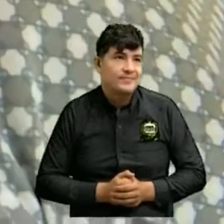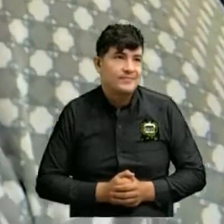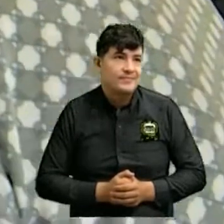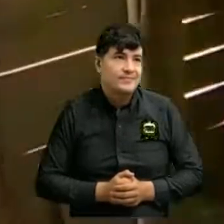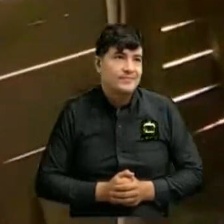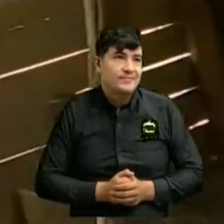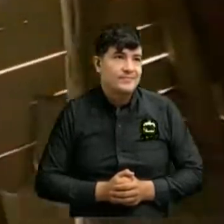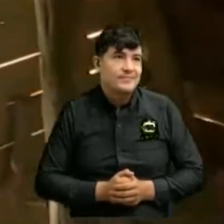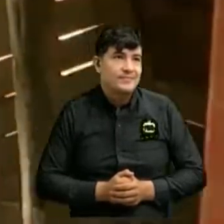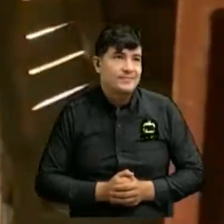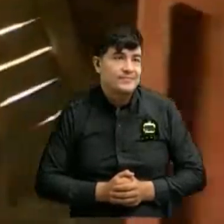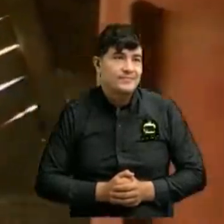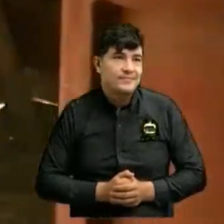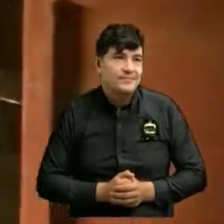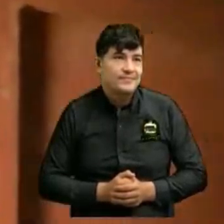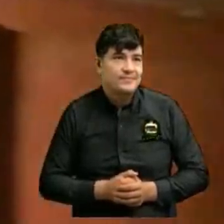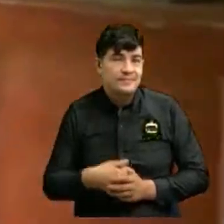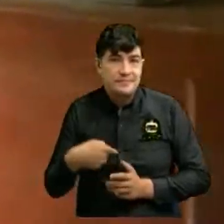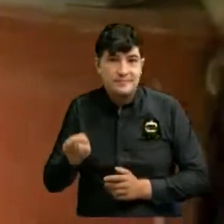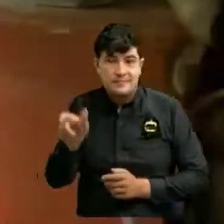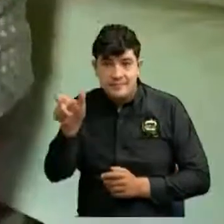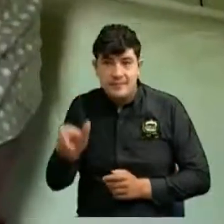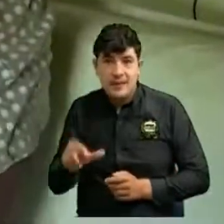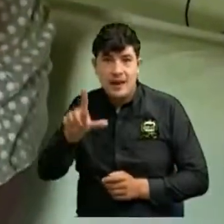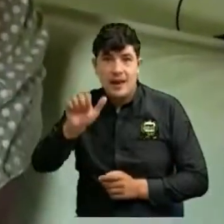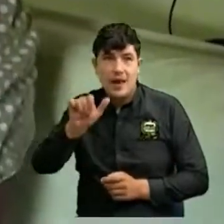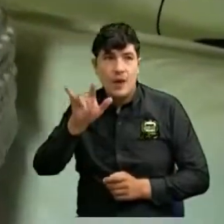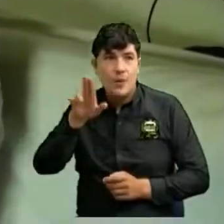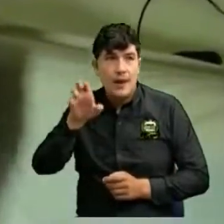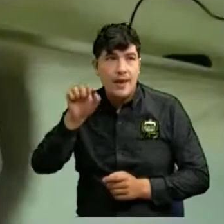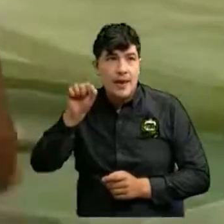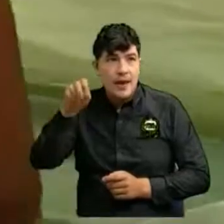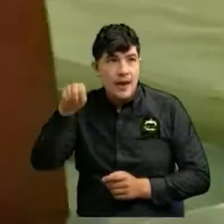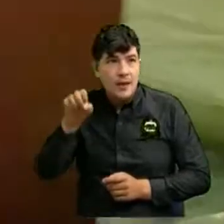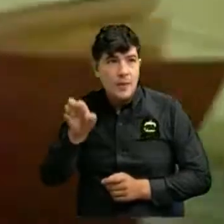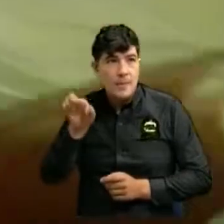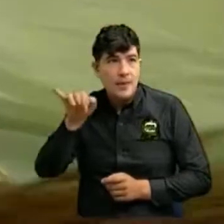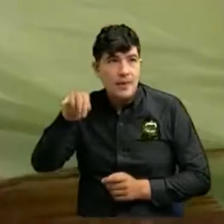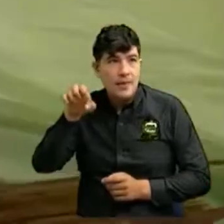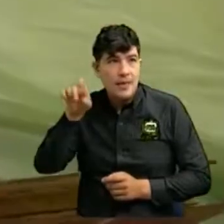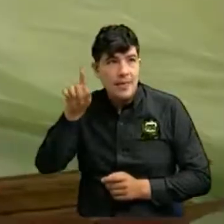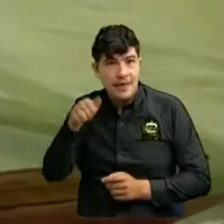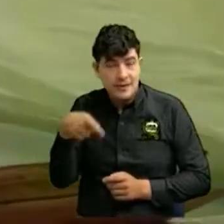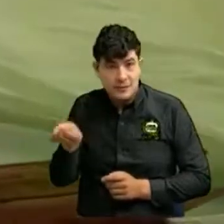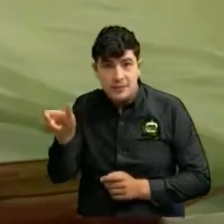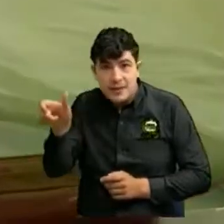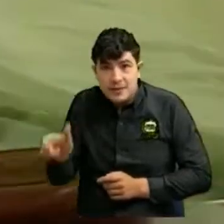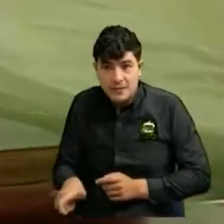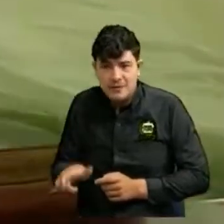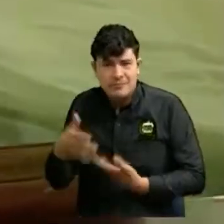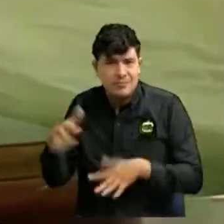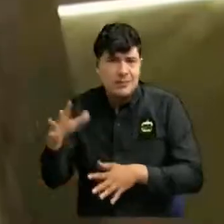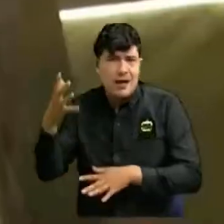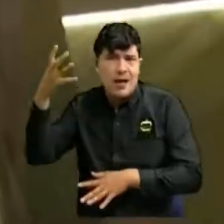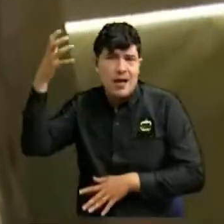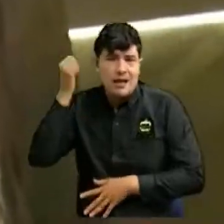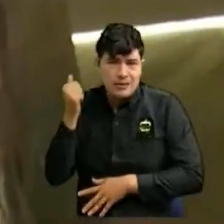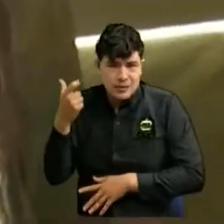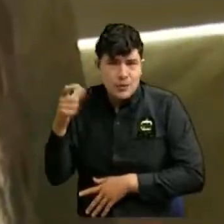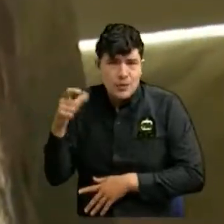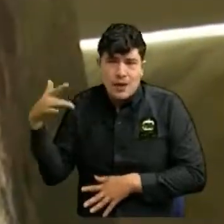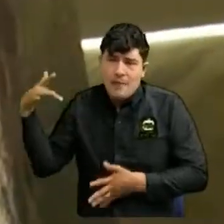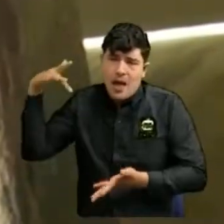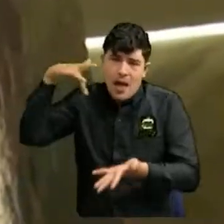nada. Laureano Piñeros, Piquesa, como es conocido en el gremio de los pintores, llegó a Cúcuta desde hace más de 30